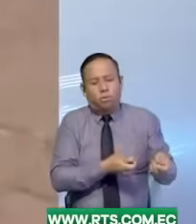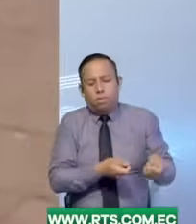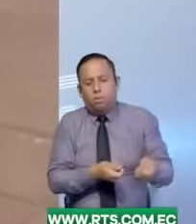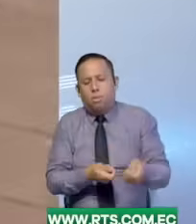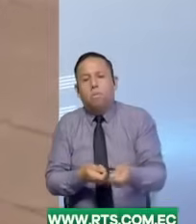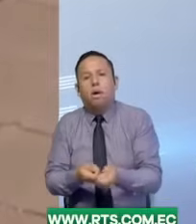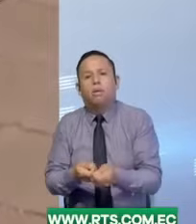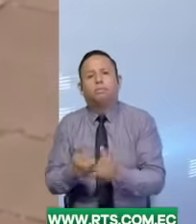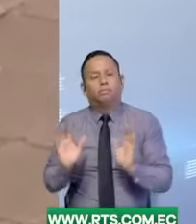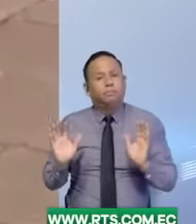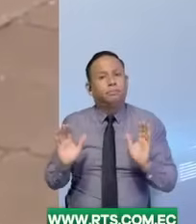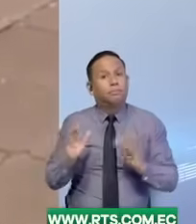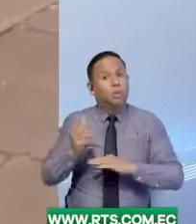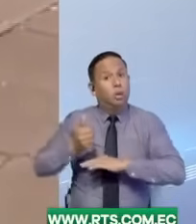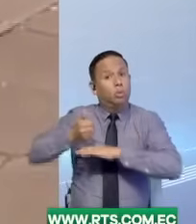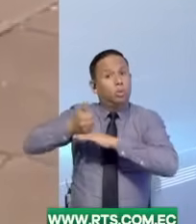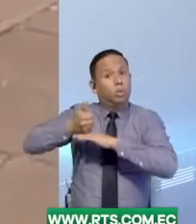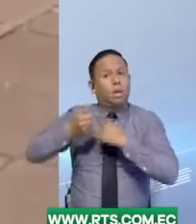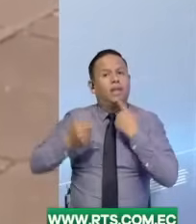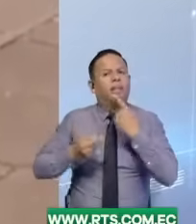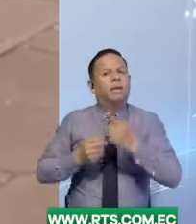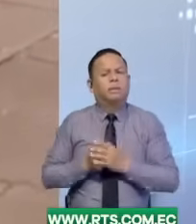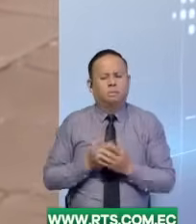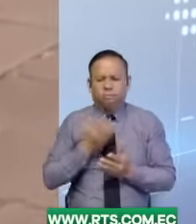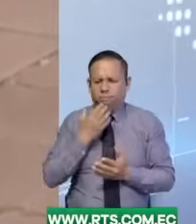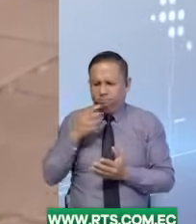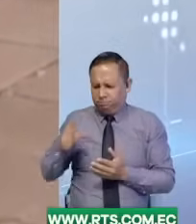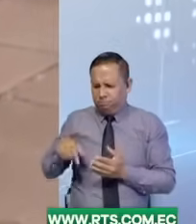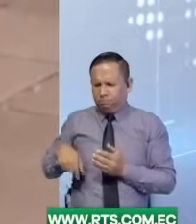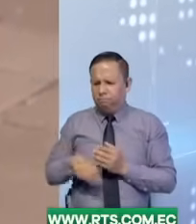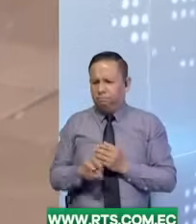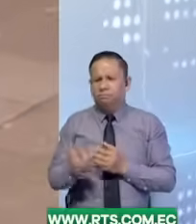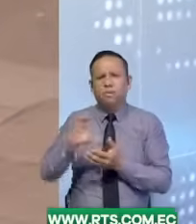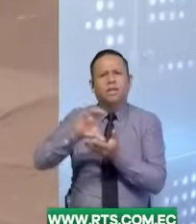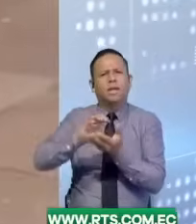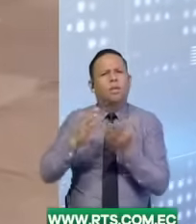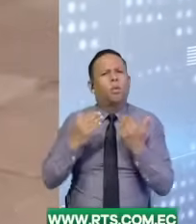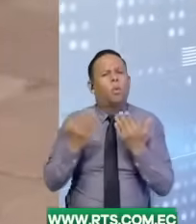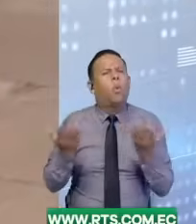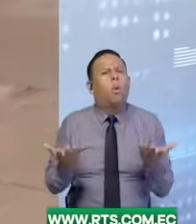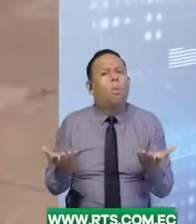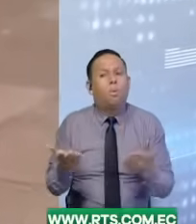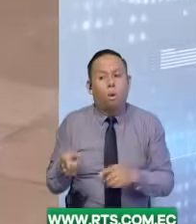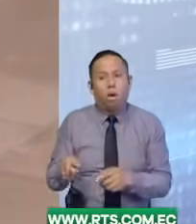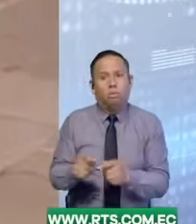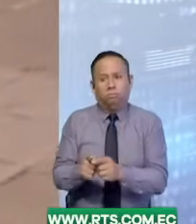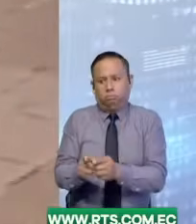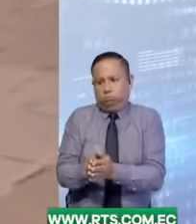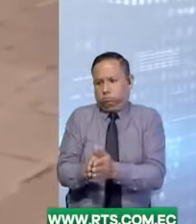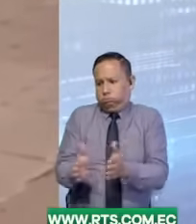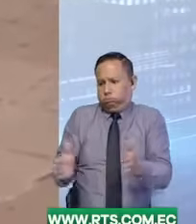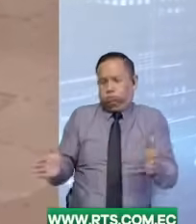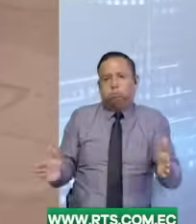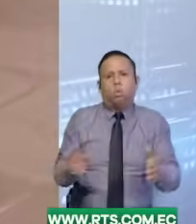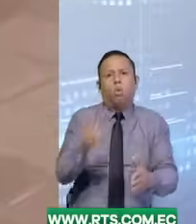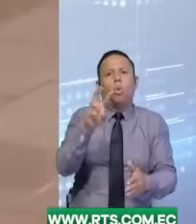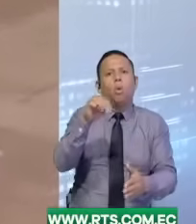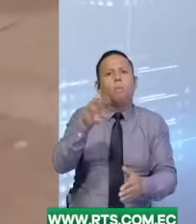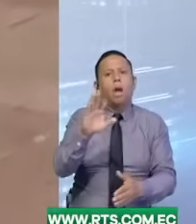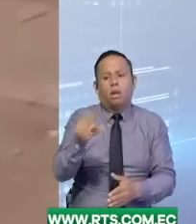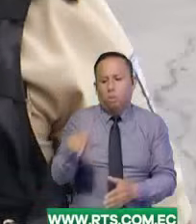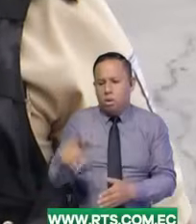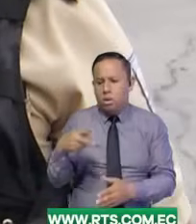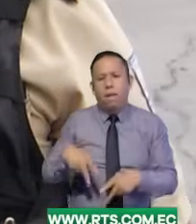cargo del caso explicó cómo llegó al centro de Guayaquil. Esta boa tenía 2 metros de largo y 3 años de